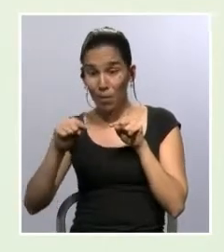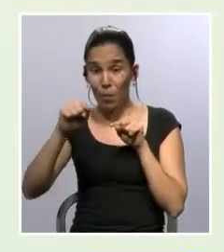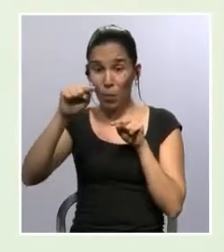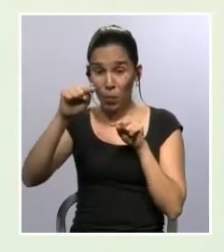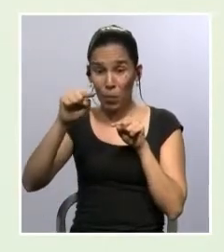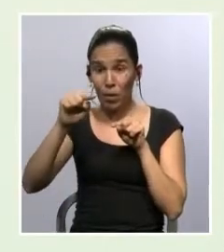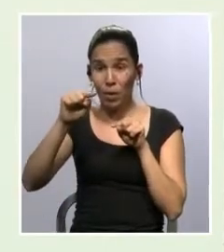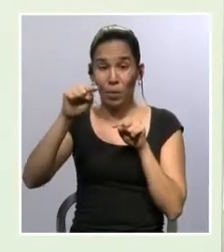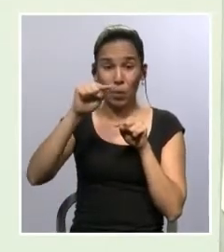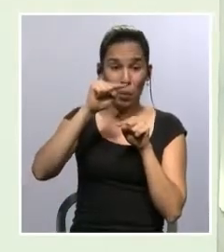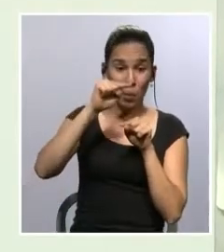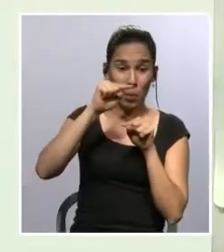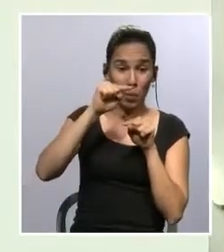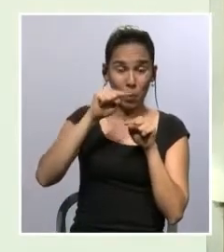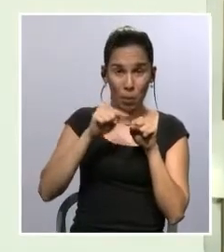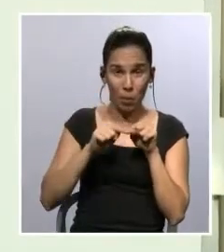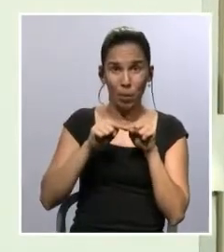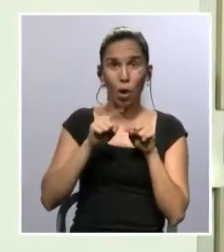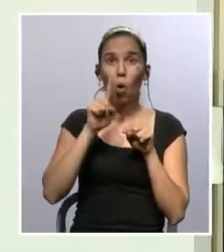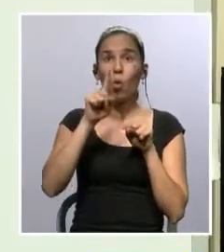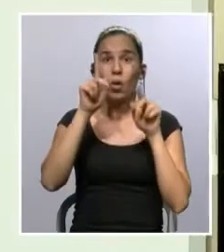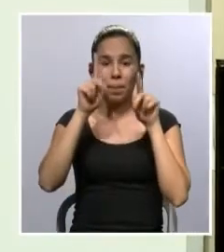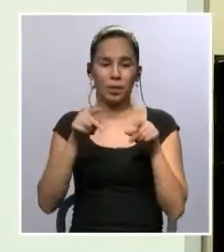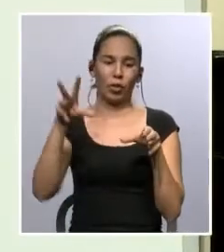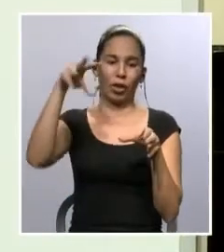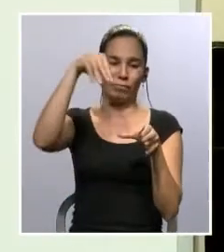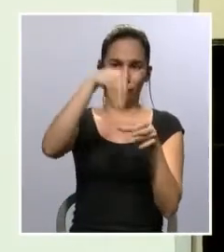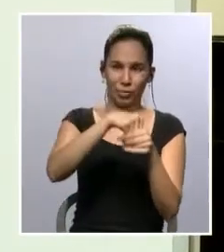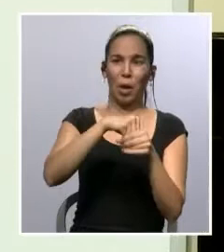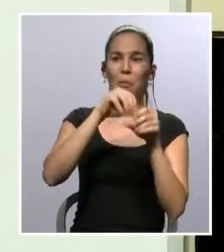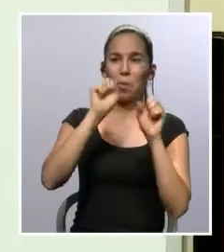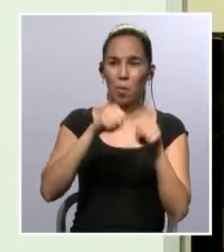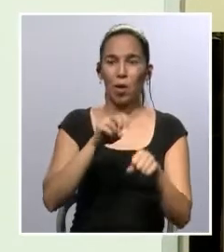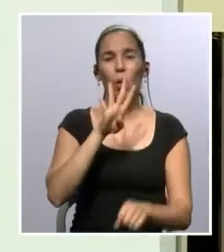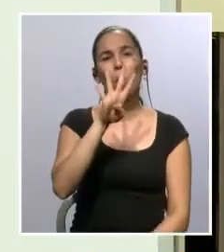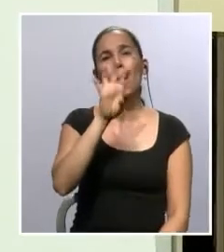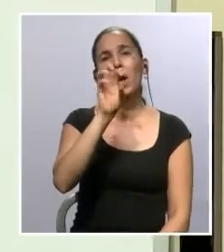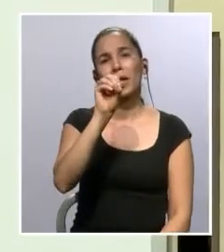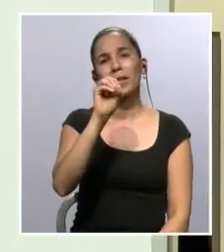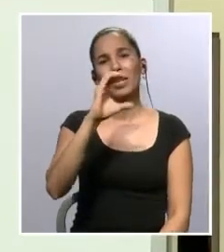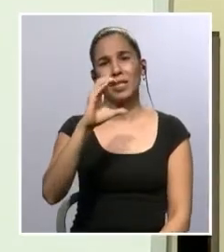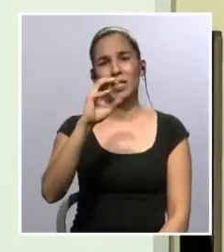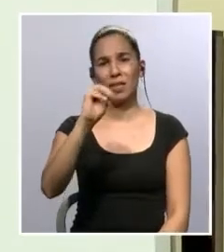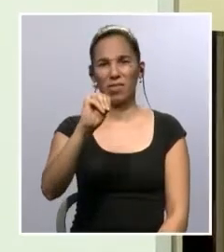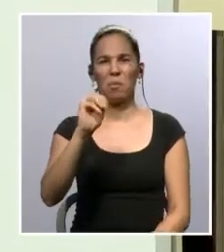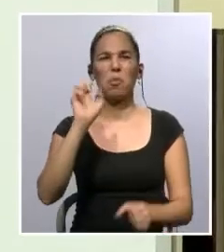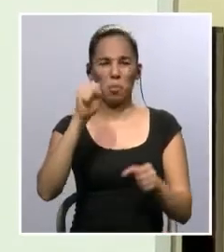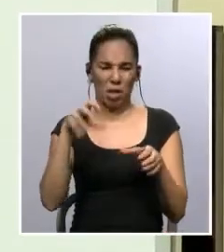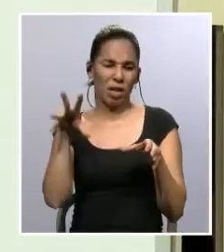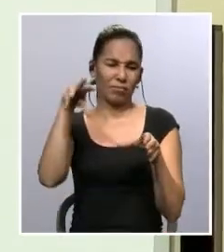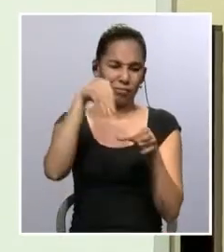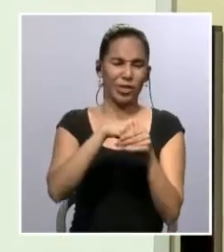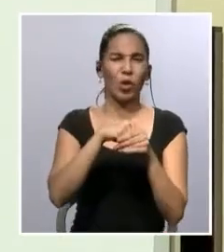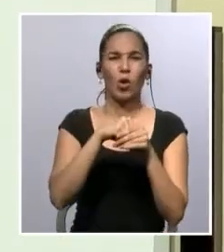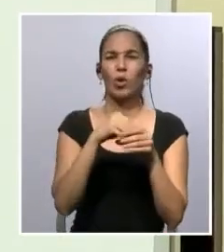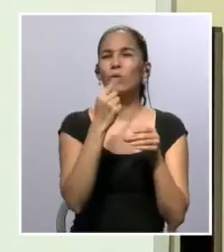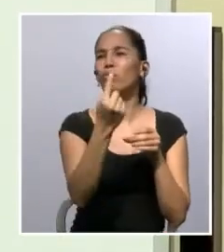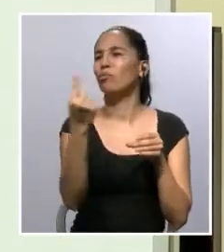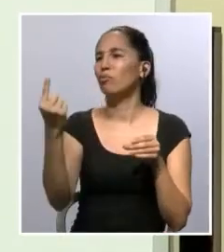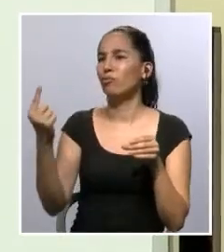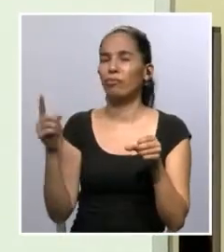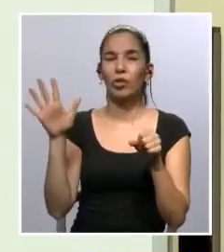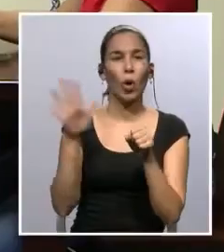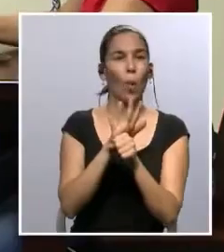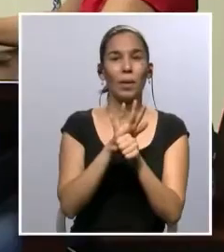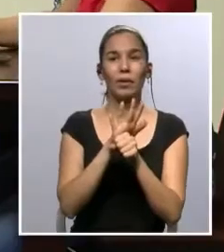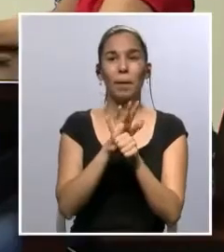cúbica de 40 centímetros entraría una persona. Usted y yo... En una cajita de 40 centímetros entramos completamente.